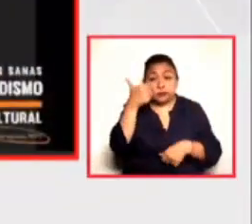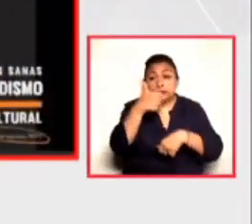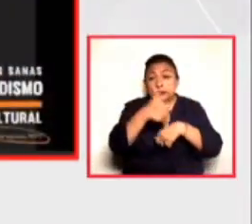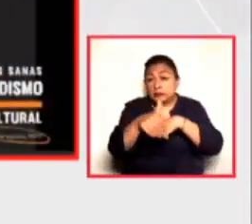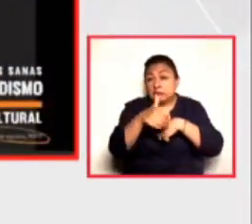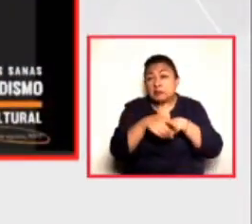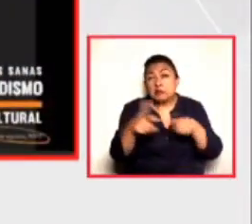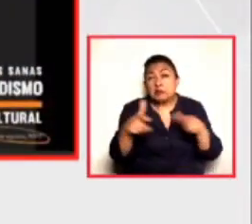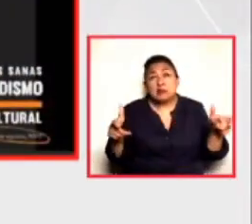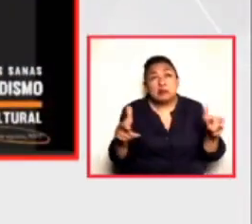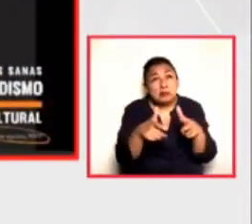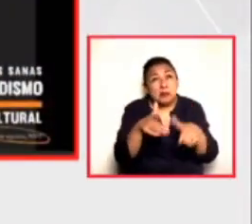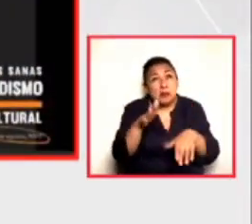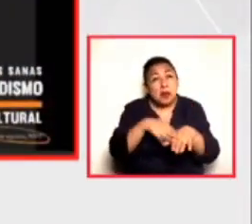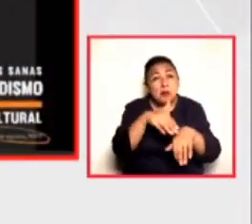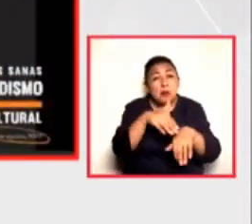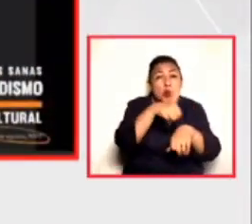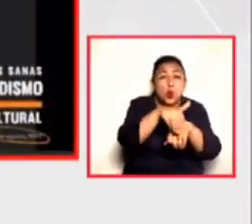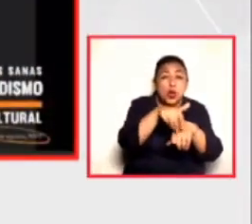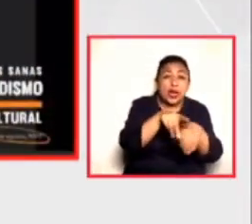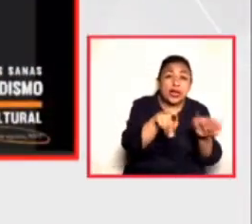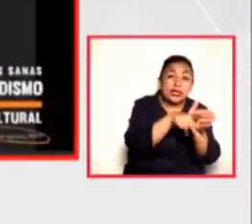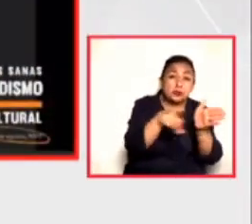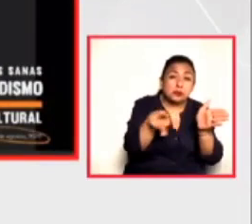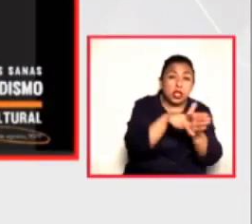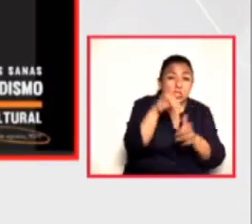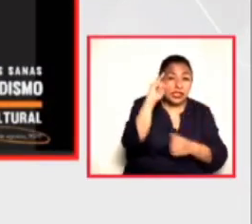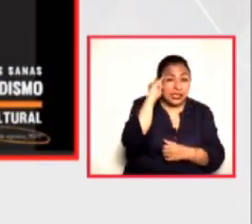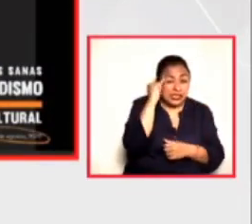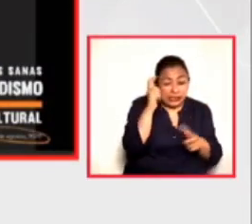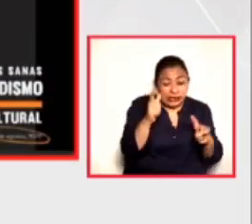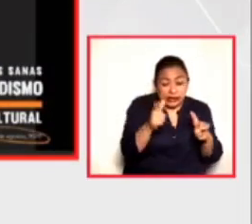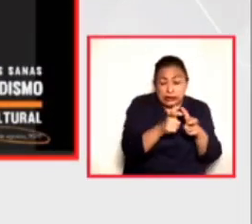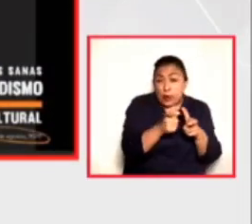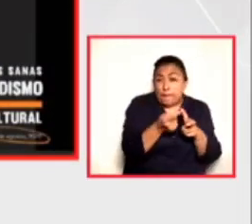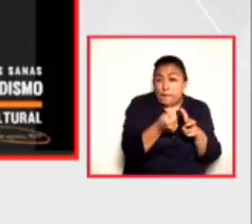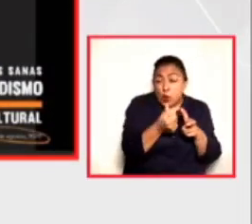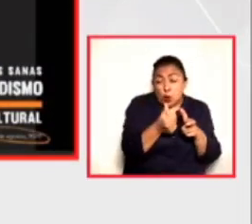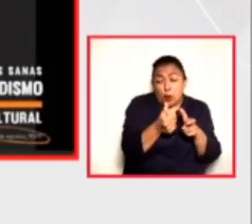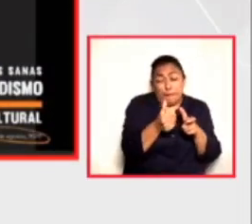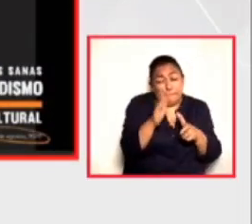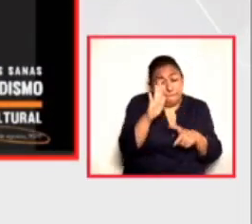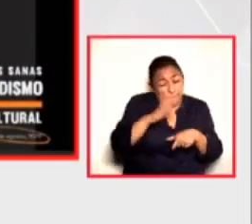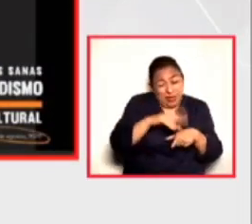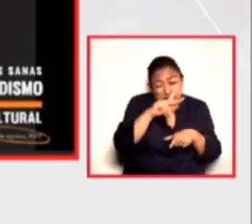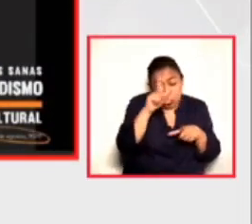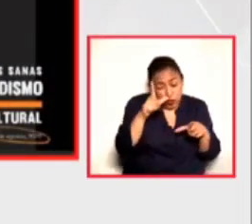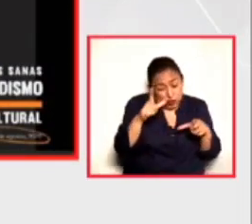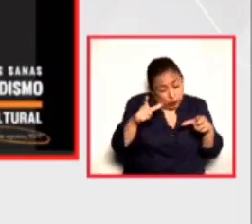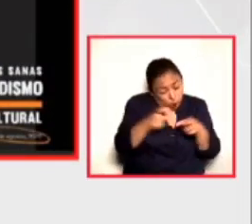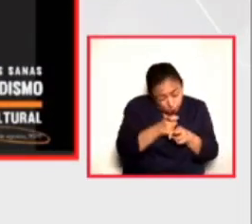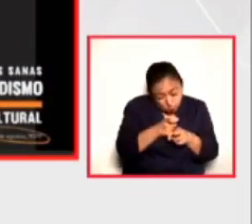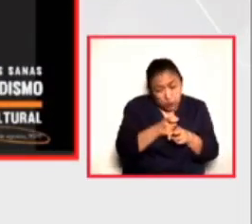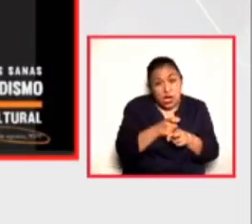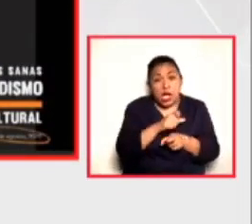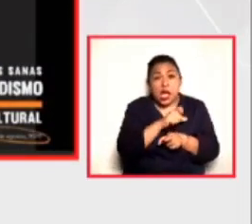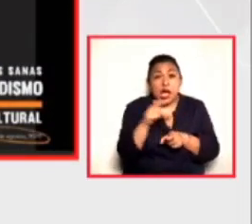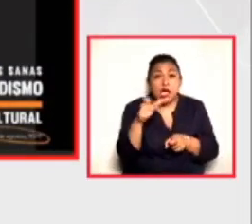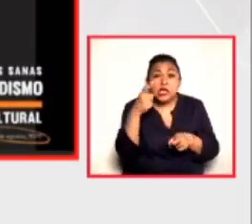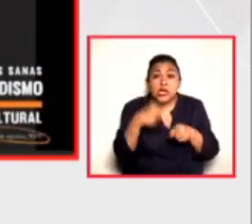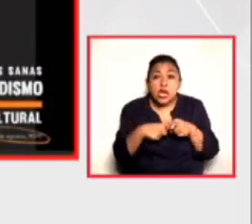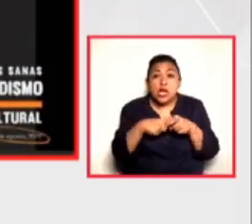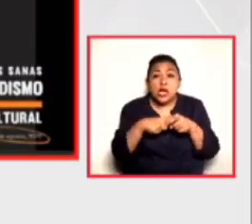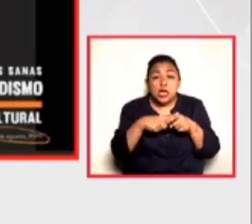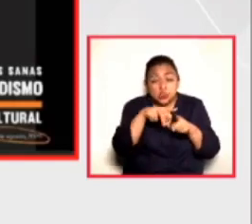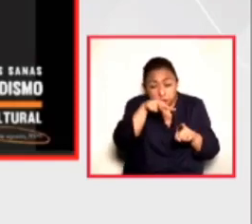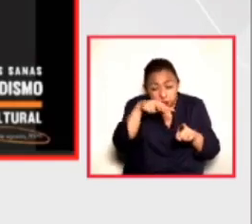a mujeres periodistas indígenas y se reduce mucho más a las que se enfocan a narrar la vida